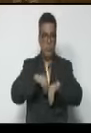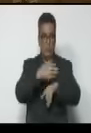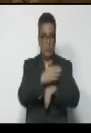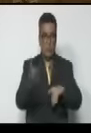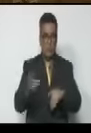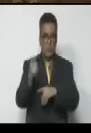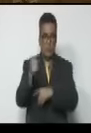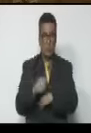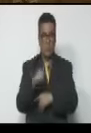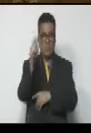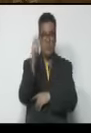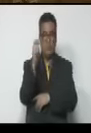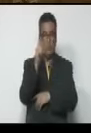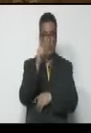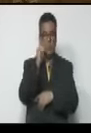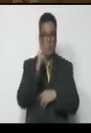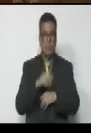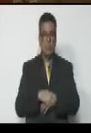Adelante, diputado.